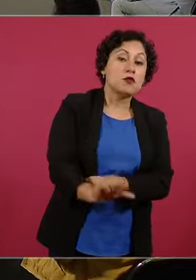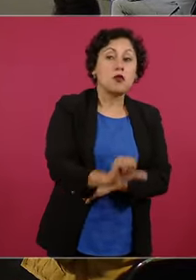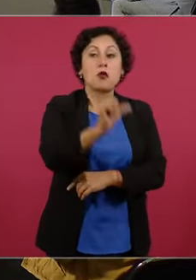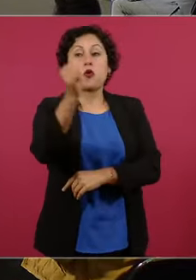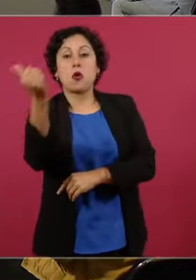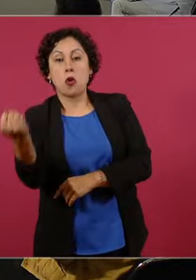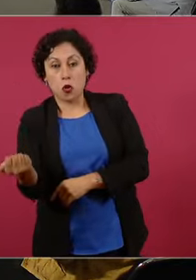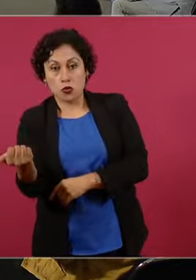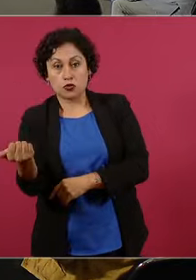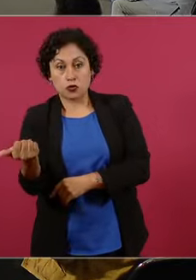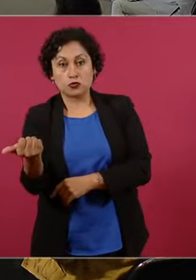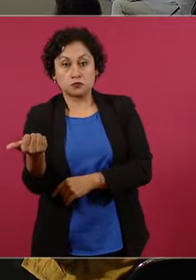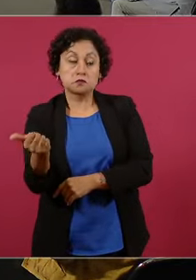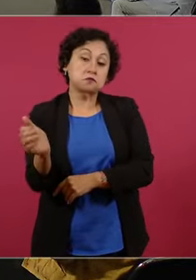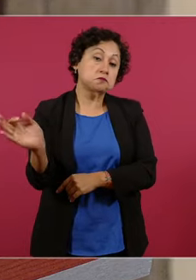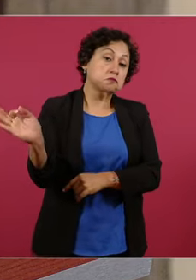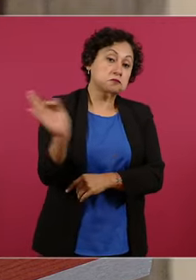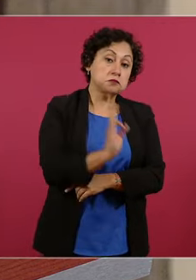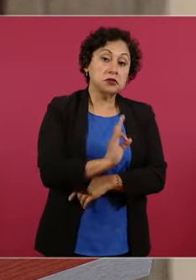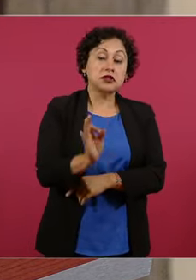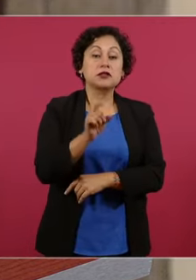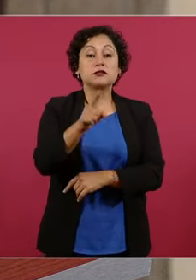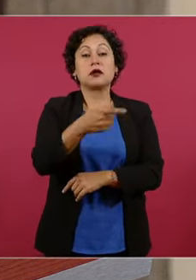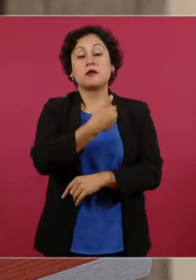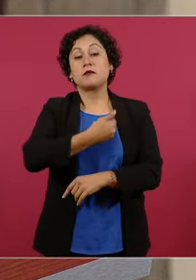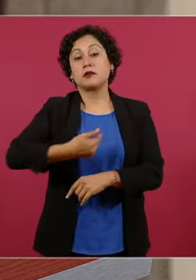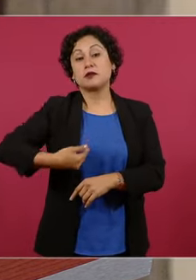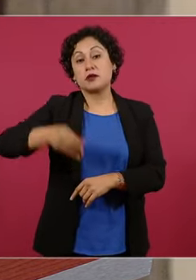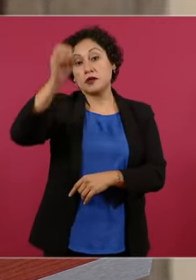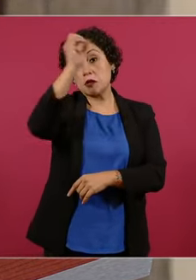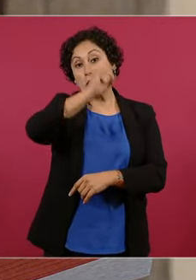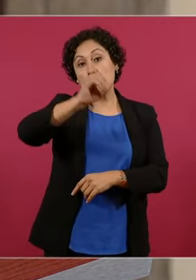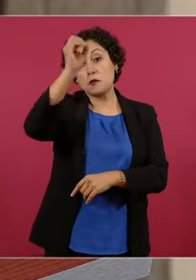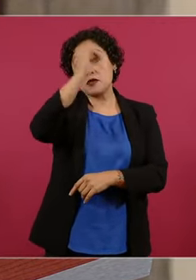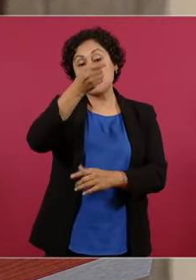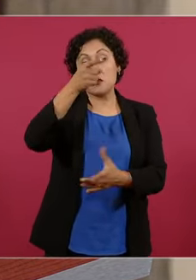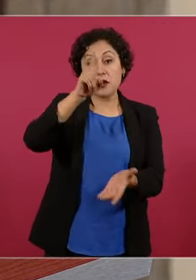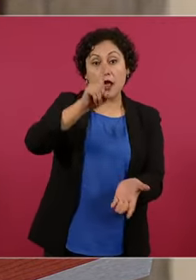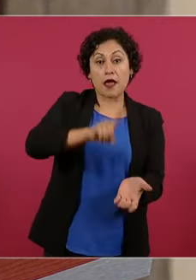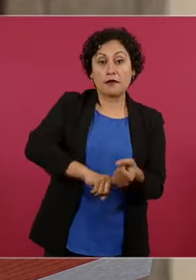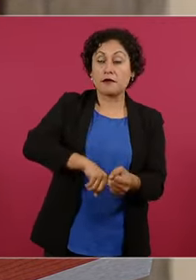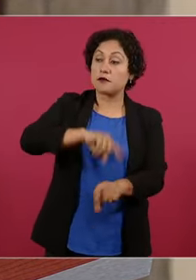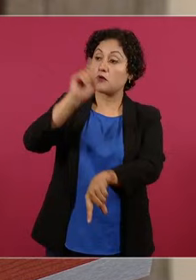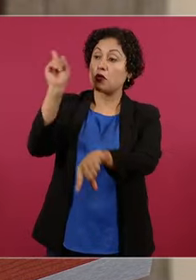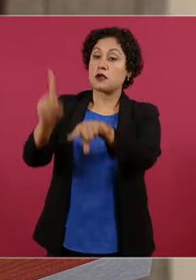opinión buscan eliminarlos.